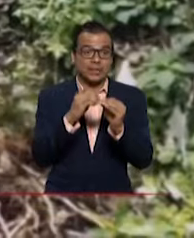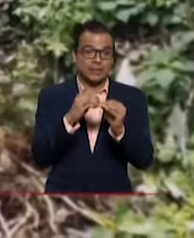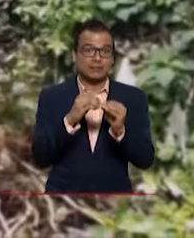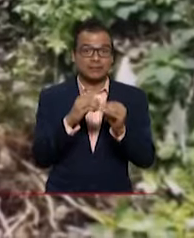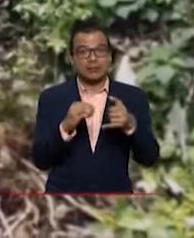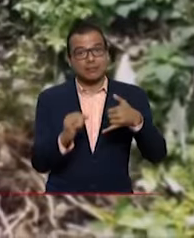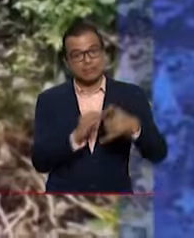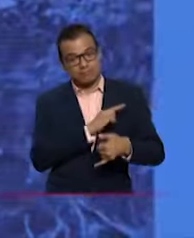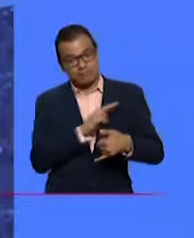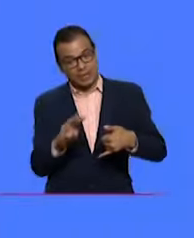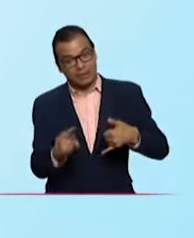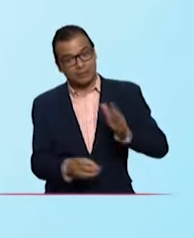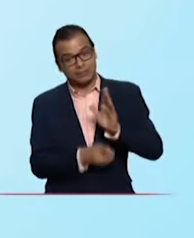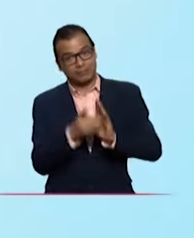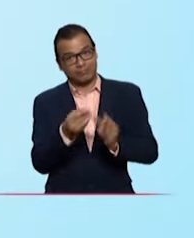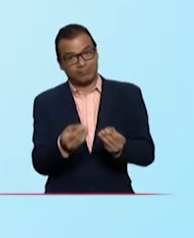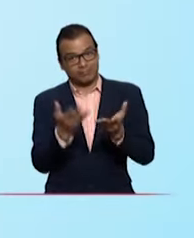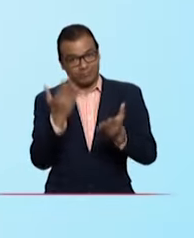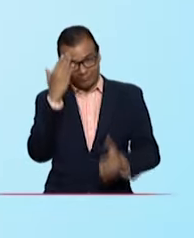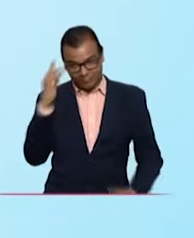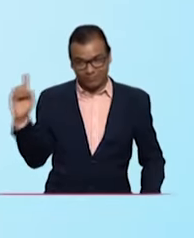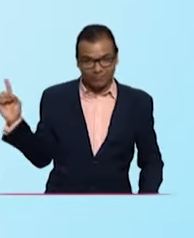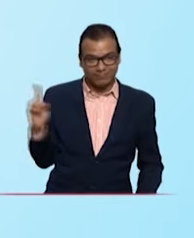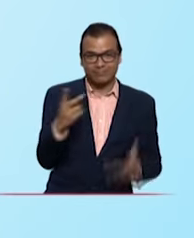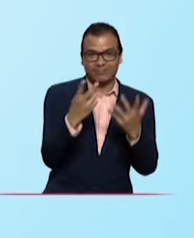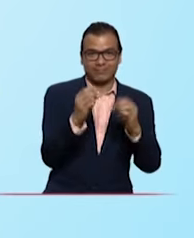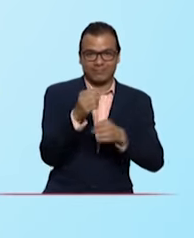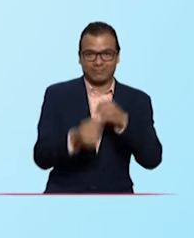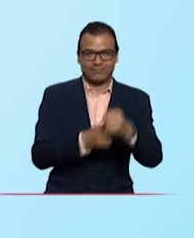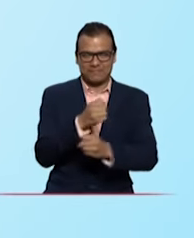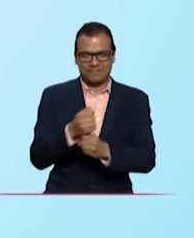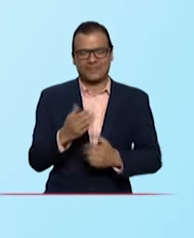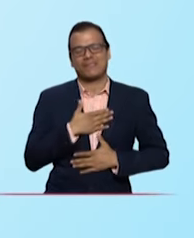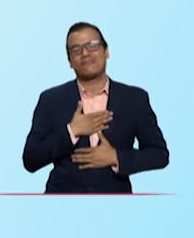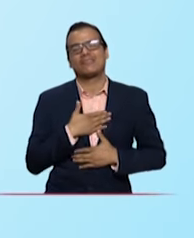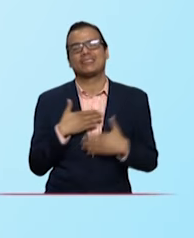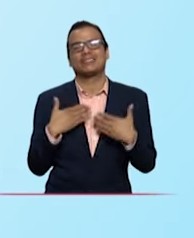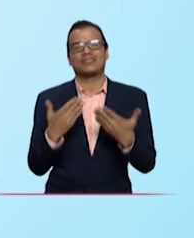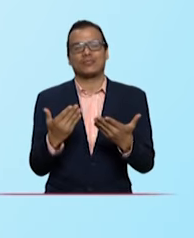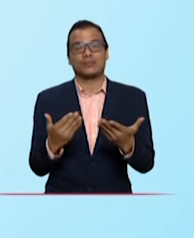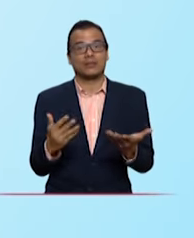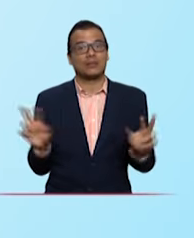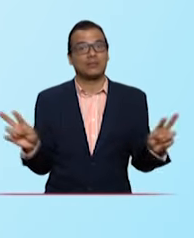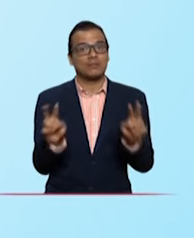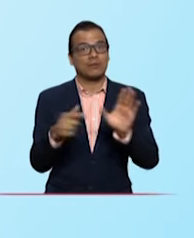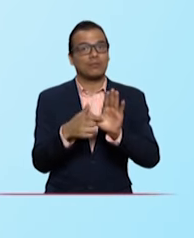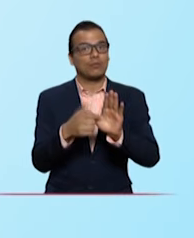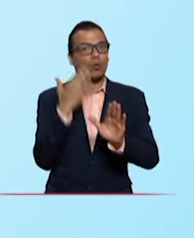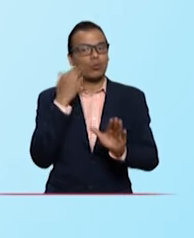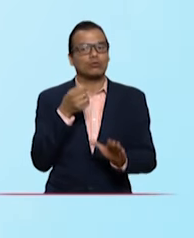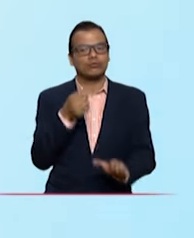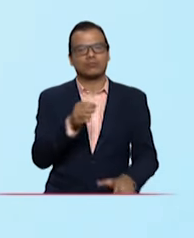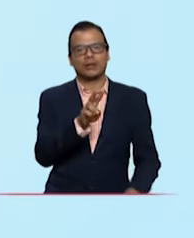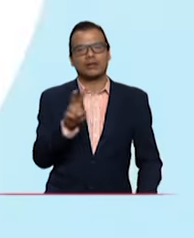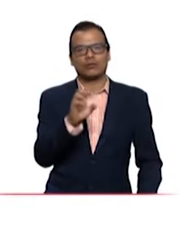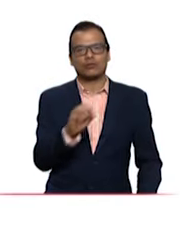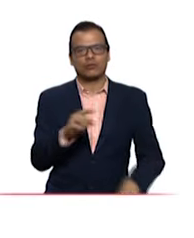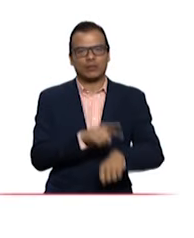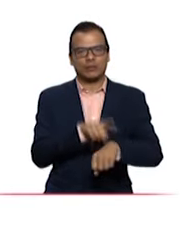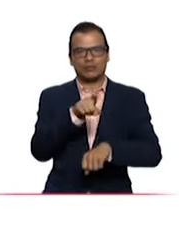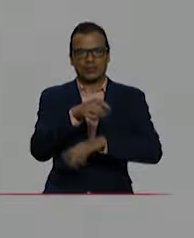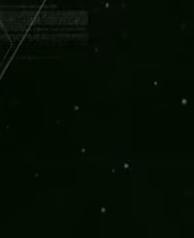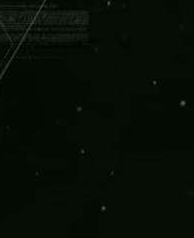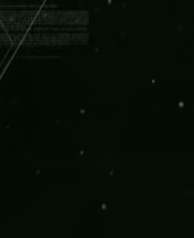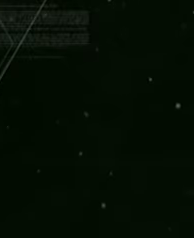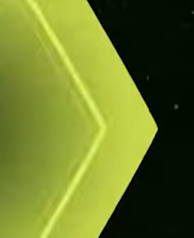Cauca. CBC 70 años. ¡Felicitaciones! Transmisión 22 de octubre, 6 de la tarde,